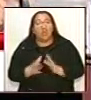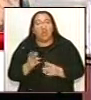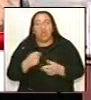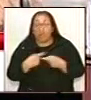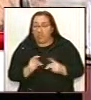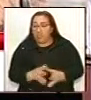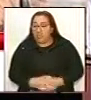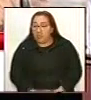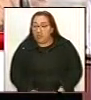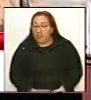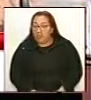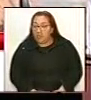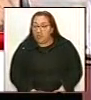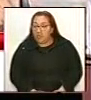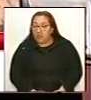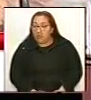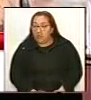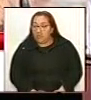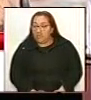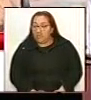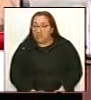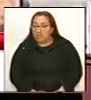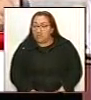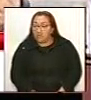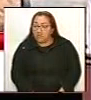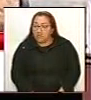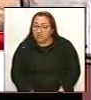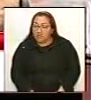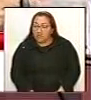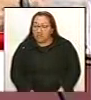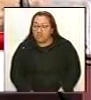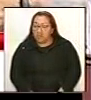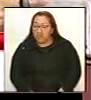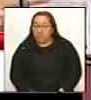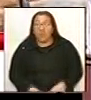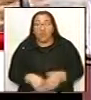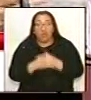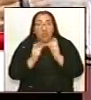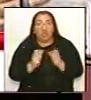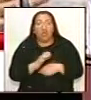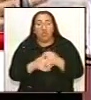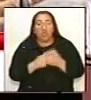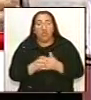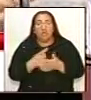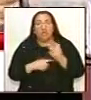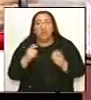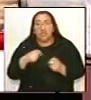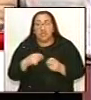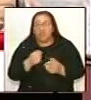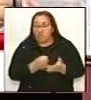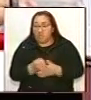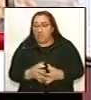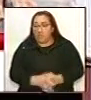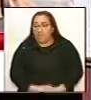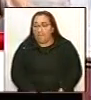la evaluación, la reevaluación y el control de lo que se necesita comprar.